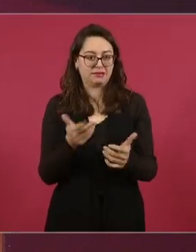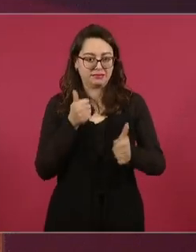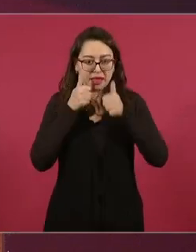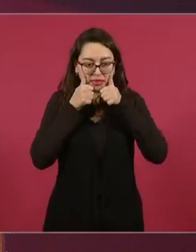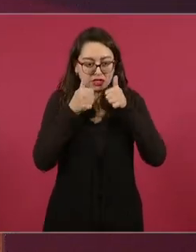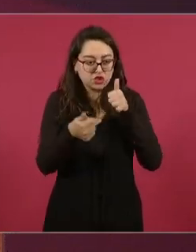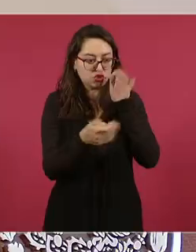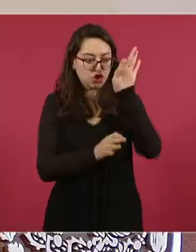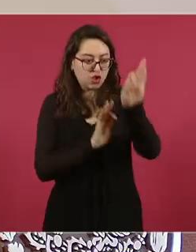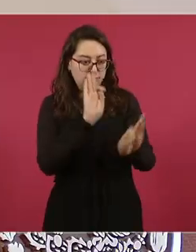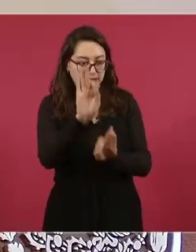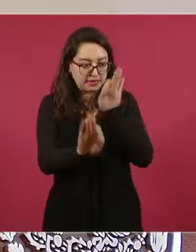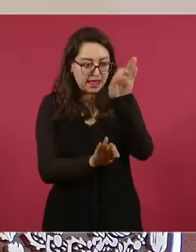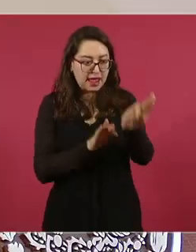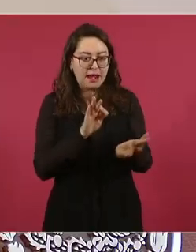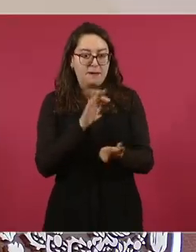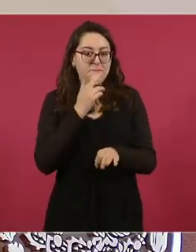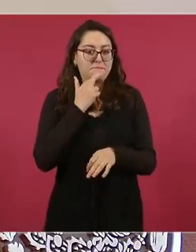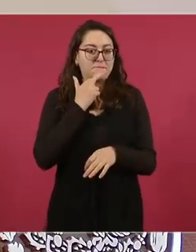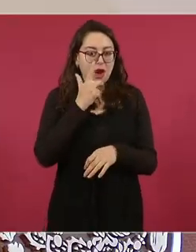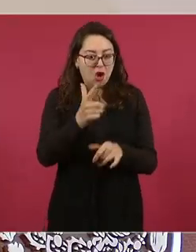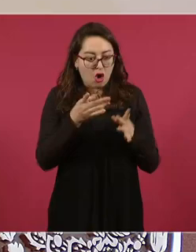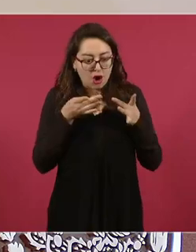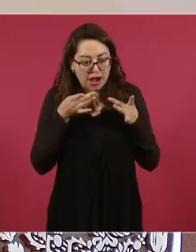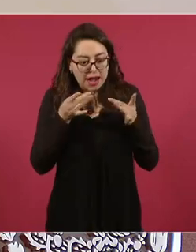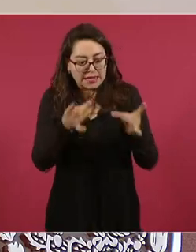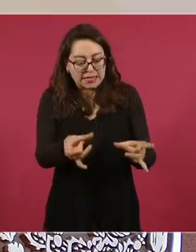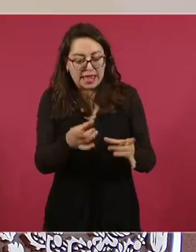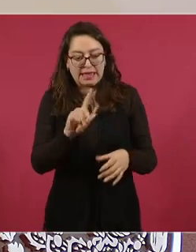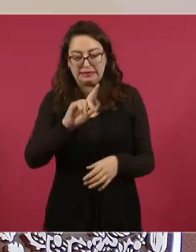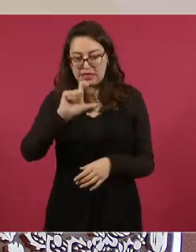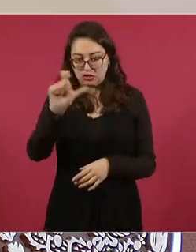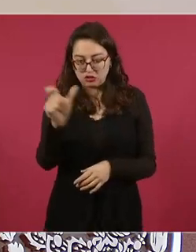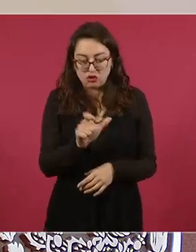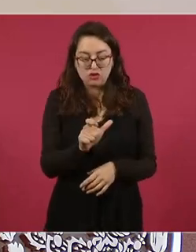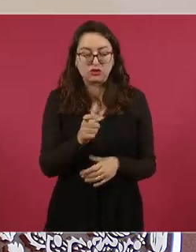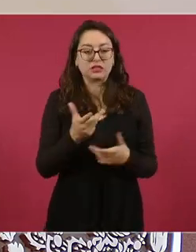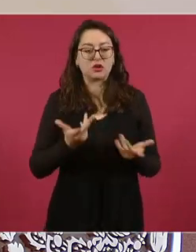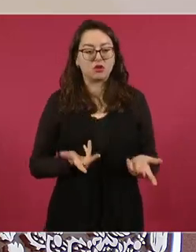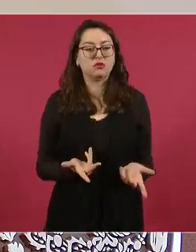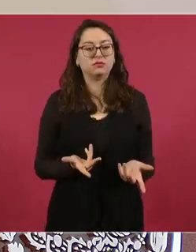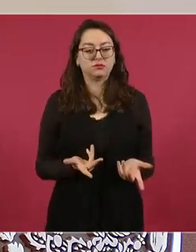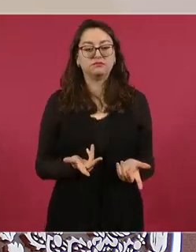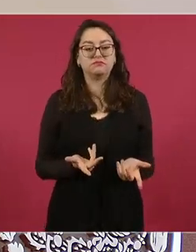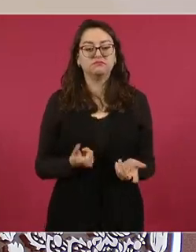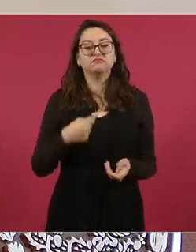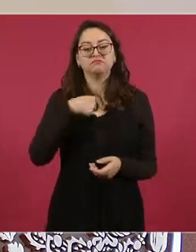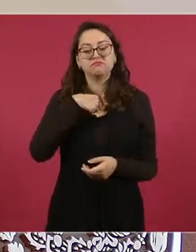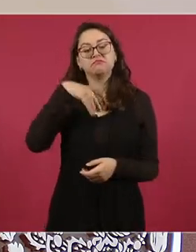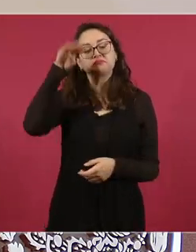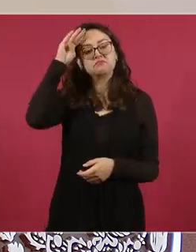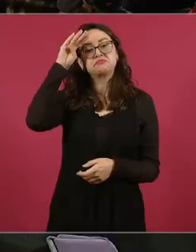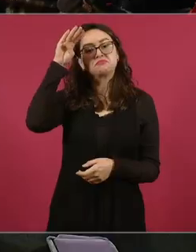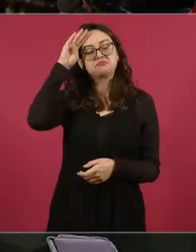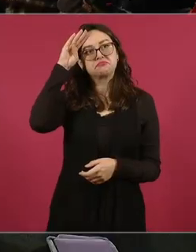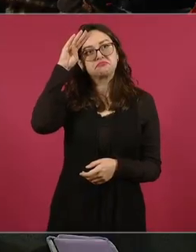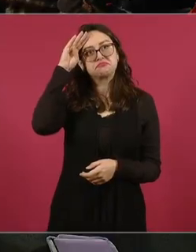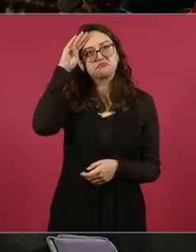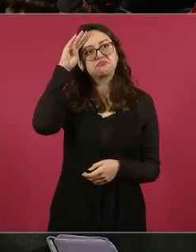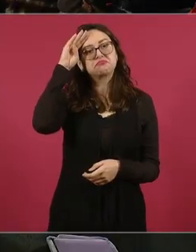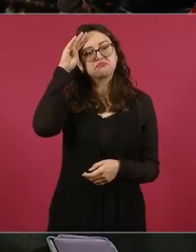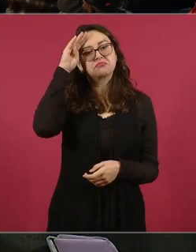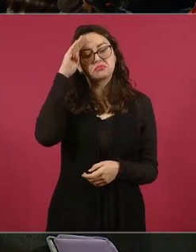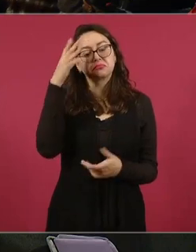de las enfermedades que pudieran tener los pacientes. Entonces, yo solamente decirle que